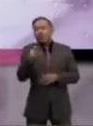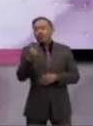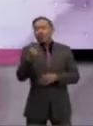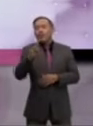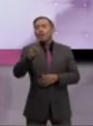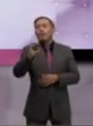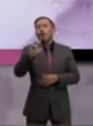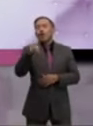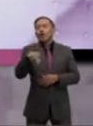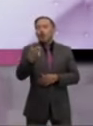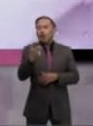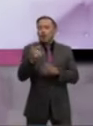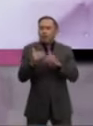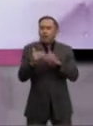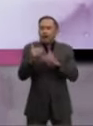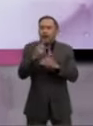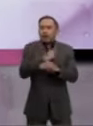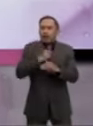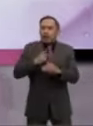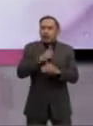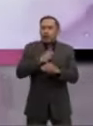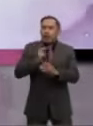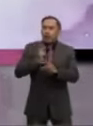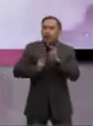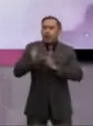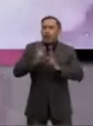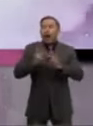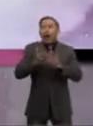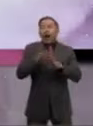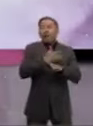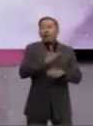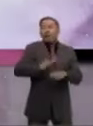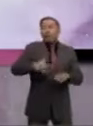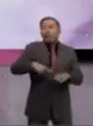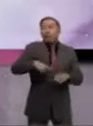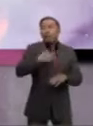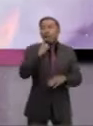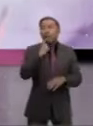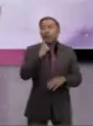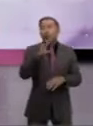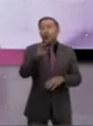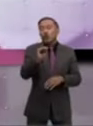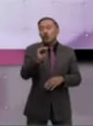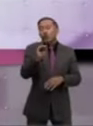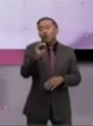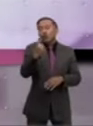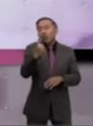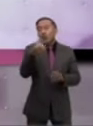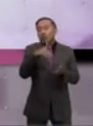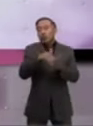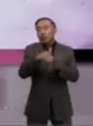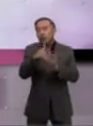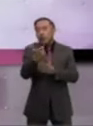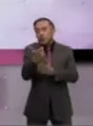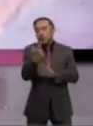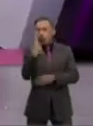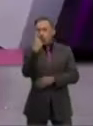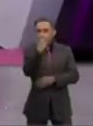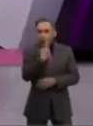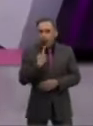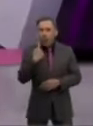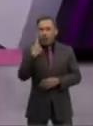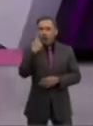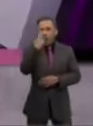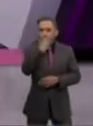¿Qué significa, desde que llegó el señor López Obrador, 91 millones de pesos por hora? Sí, han